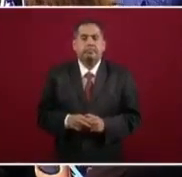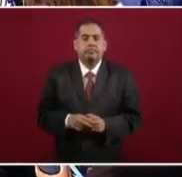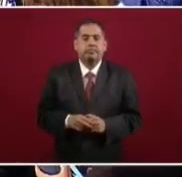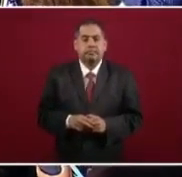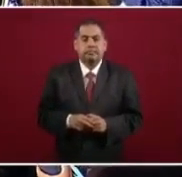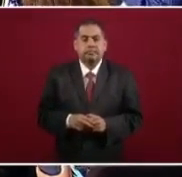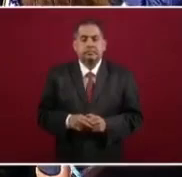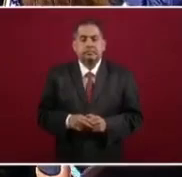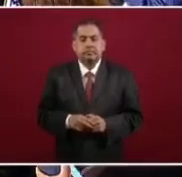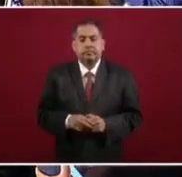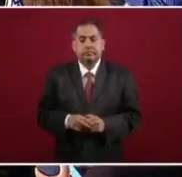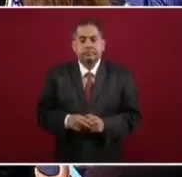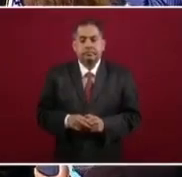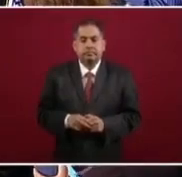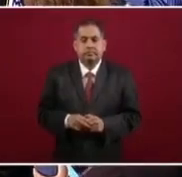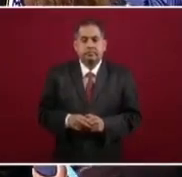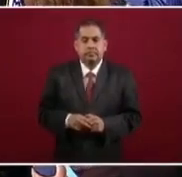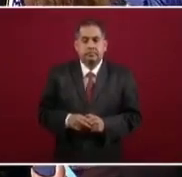y este